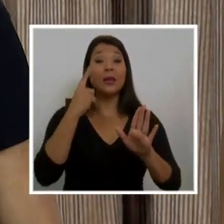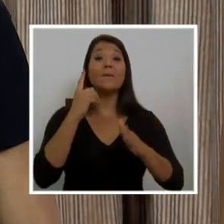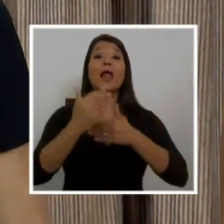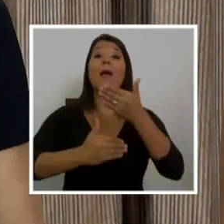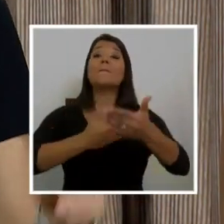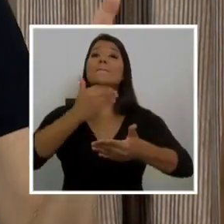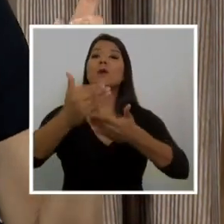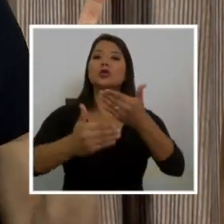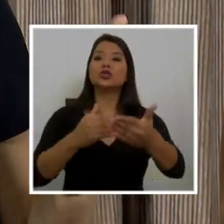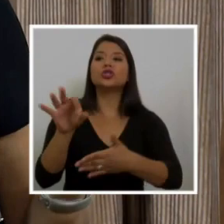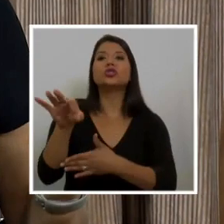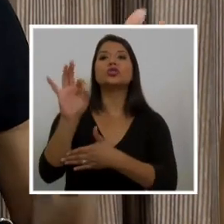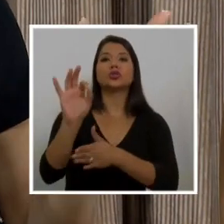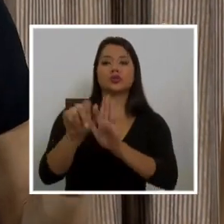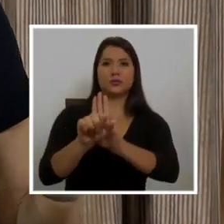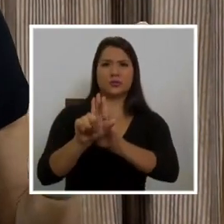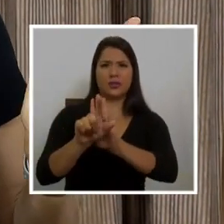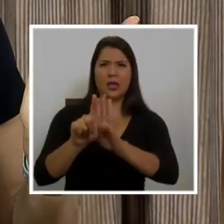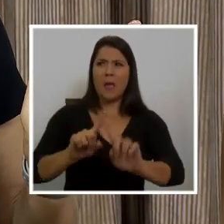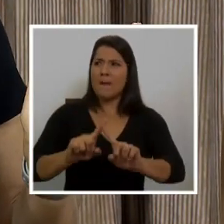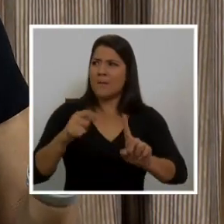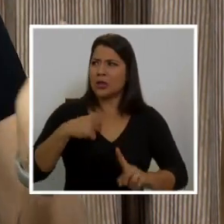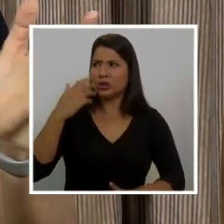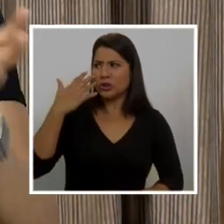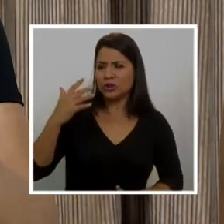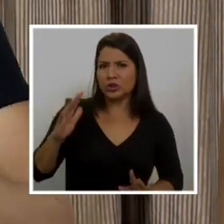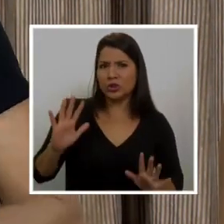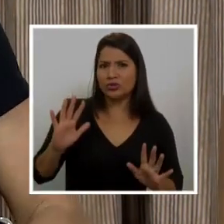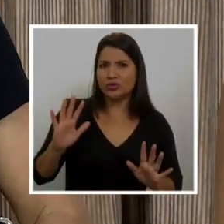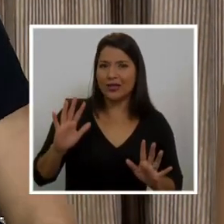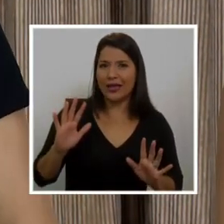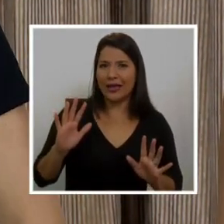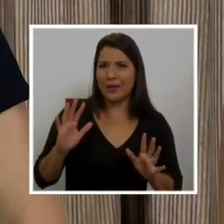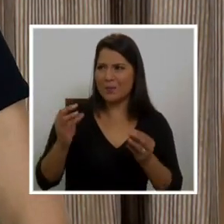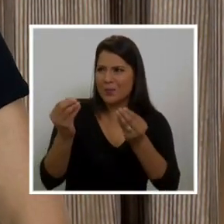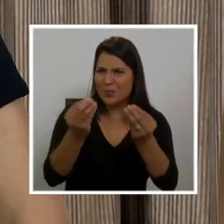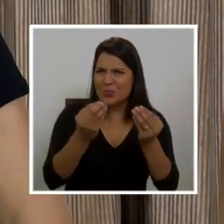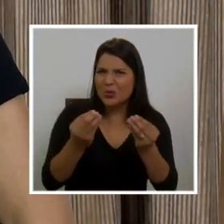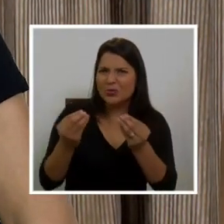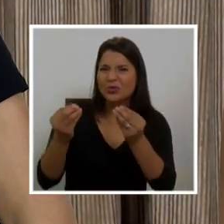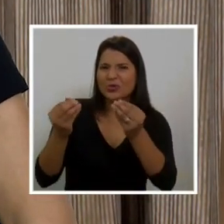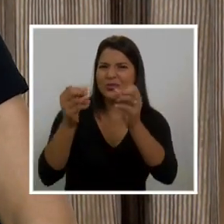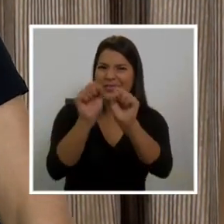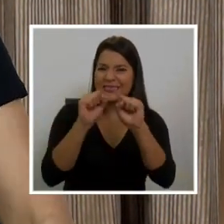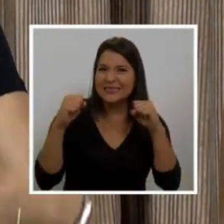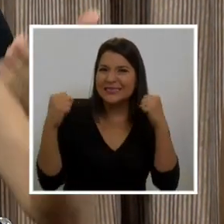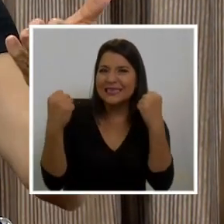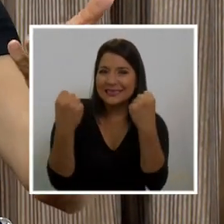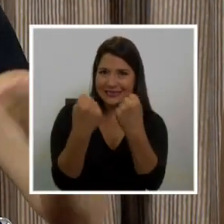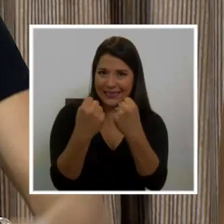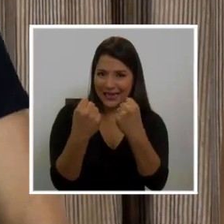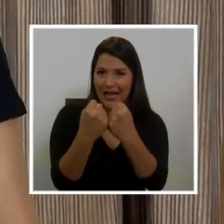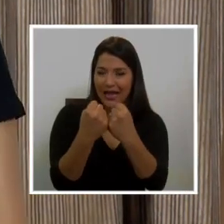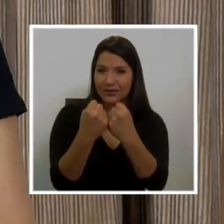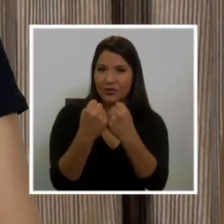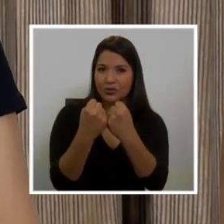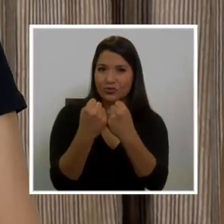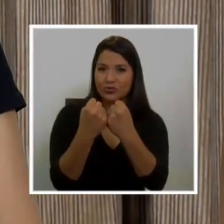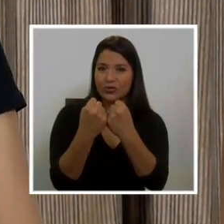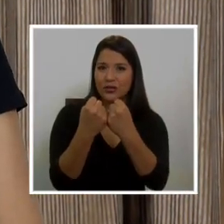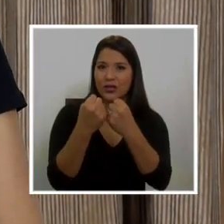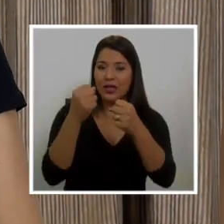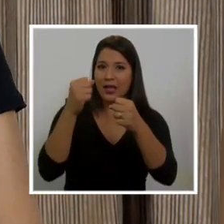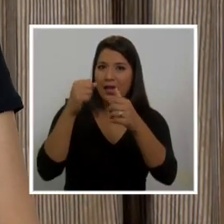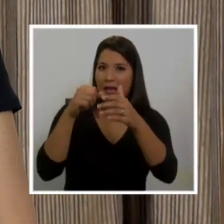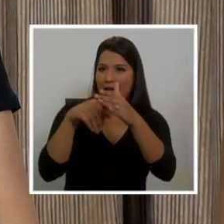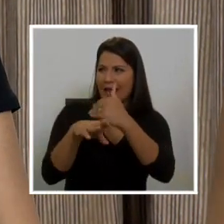de elección del directorio legislativo, pero no sé si te llamó la atención la gran presencia de sindicatos en lo que fue lo que es la homilía, de ya, hecho,